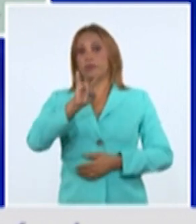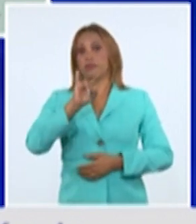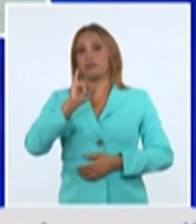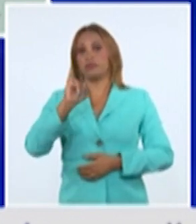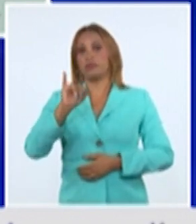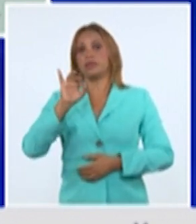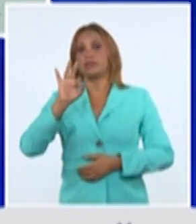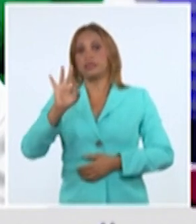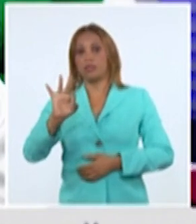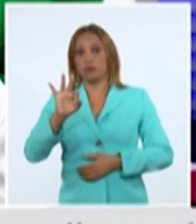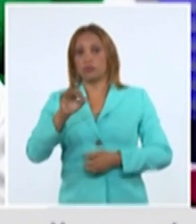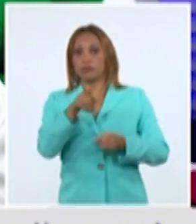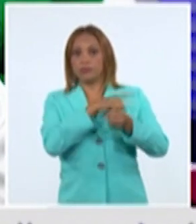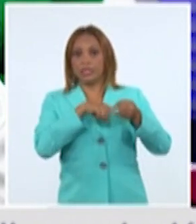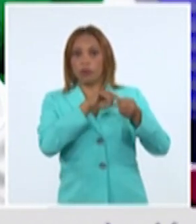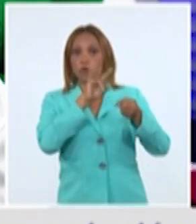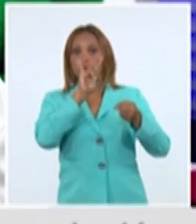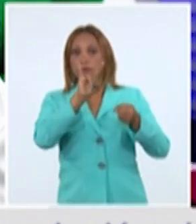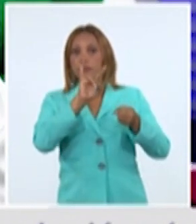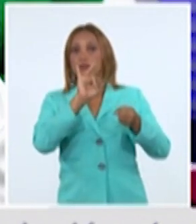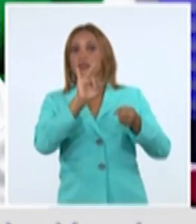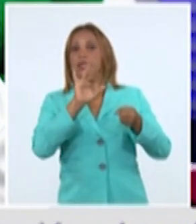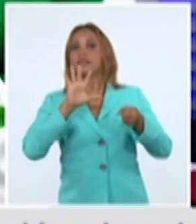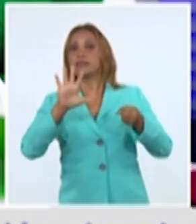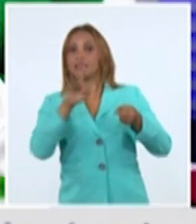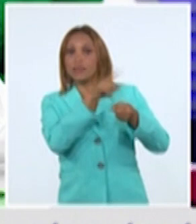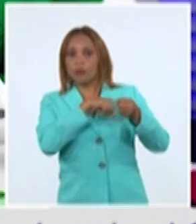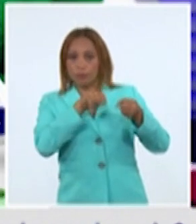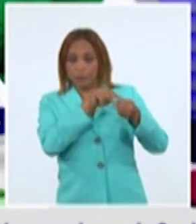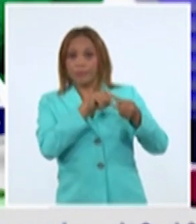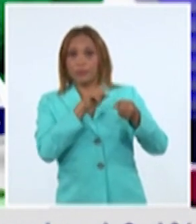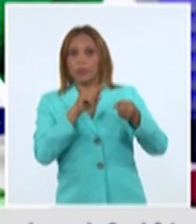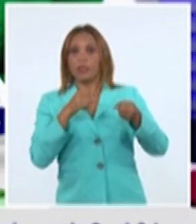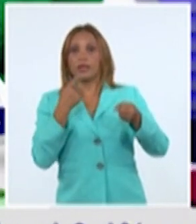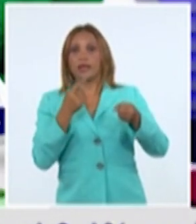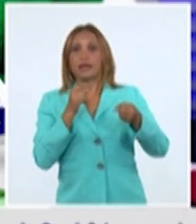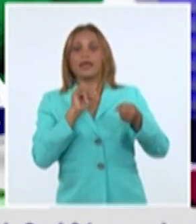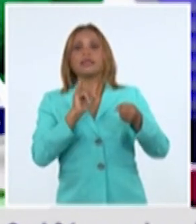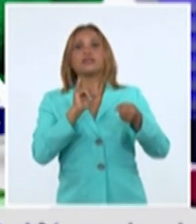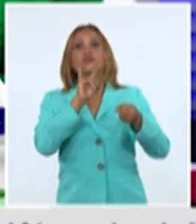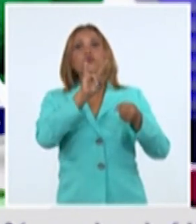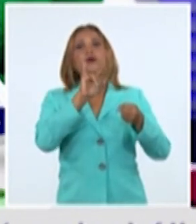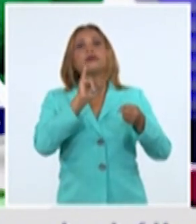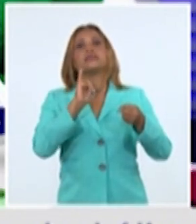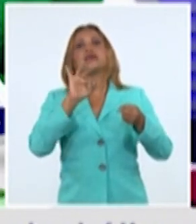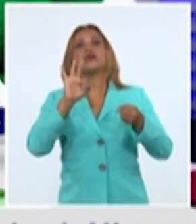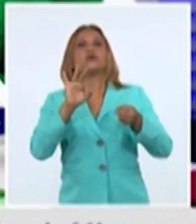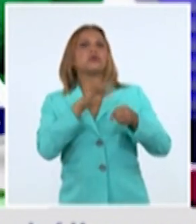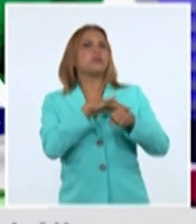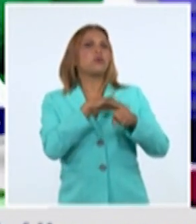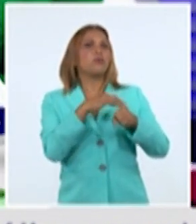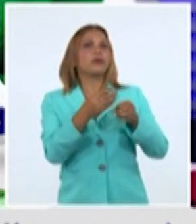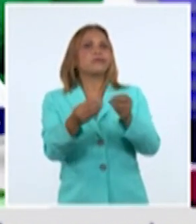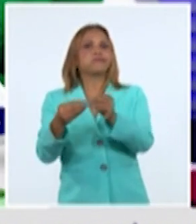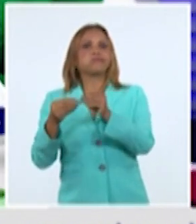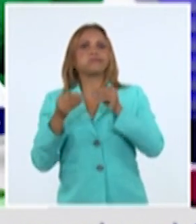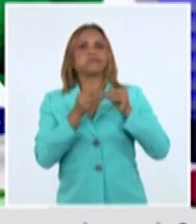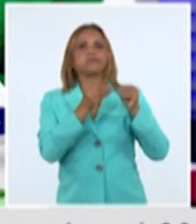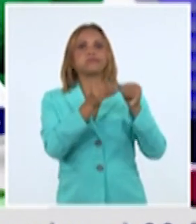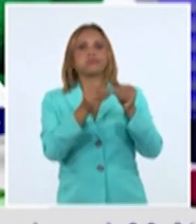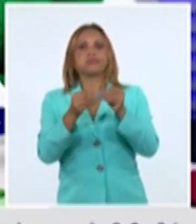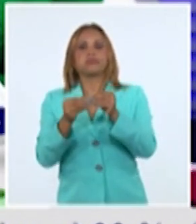968 de los 975 casos diagnosticados como consecuencia de la transmisión